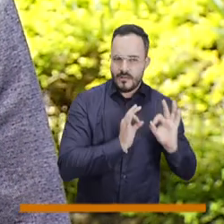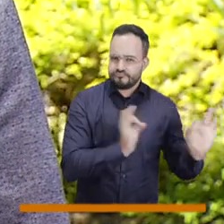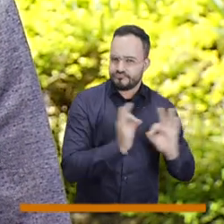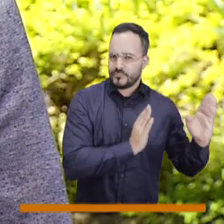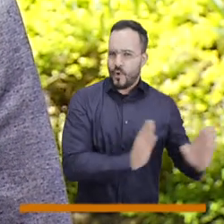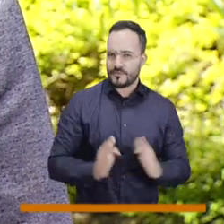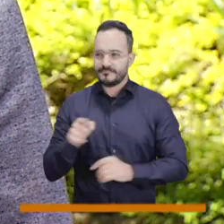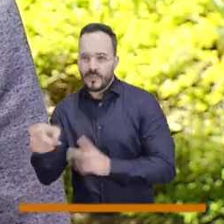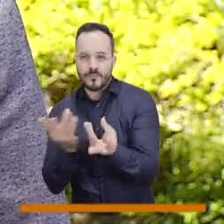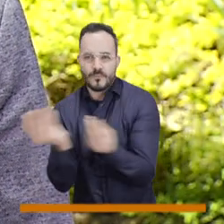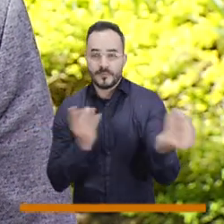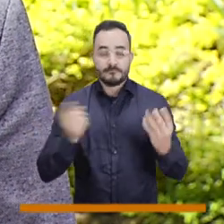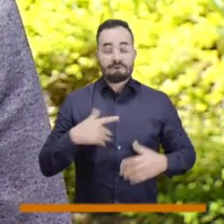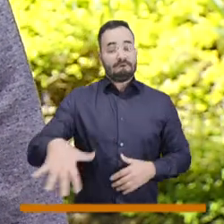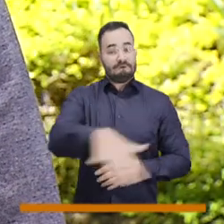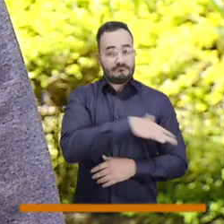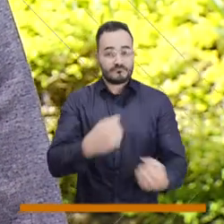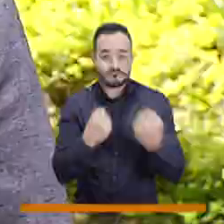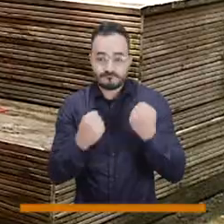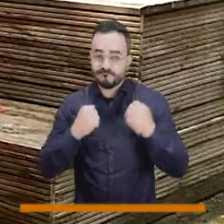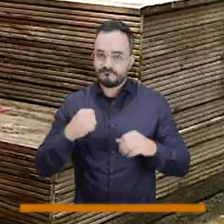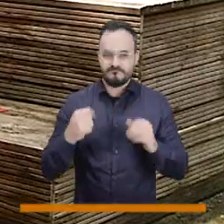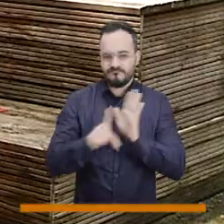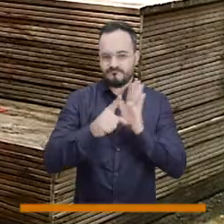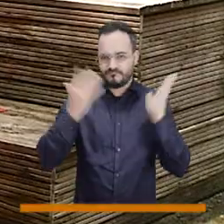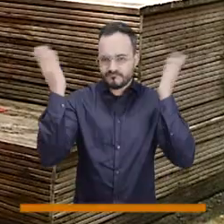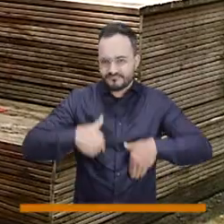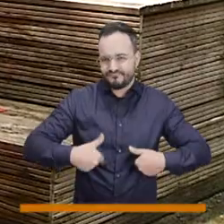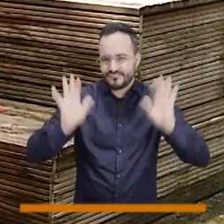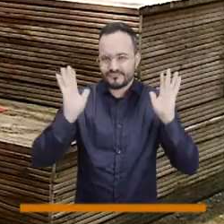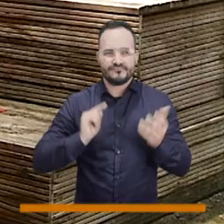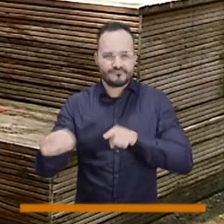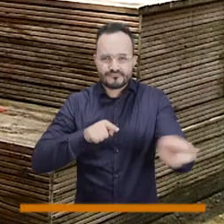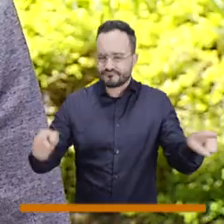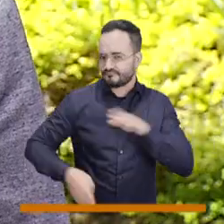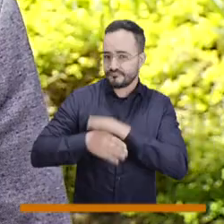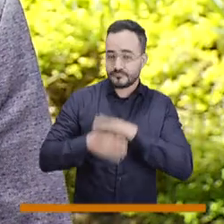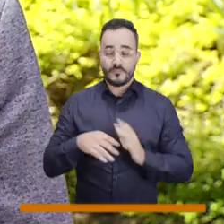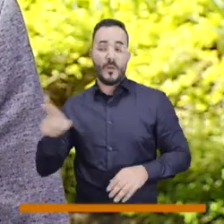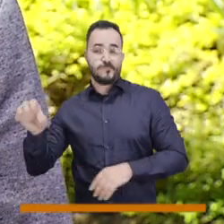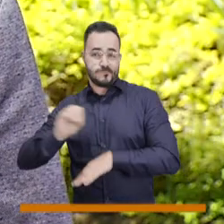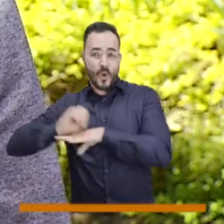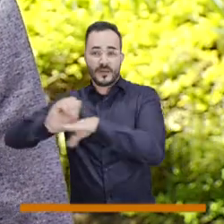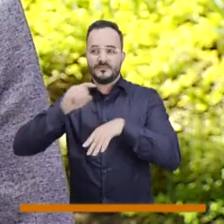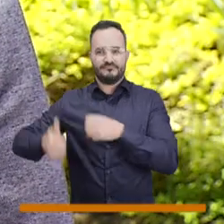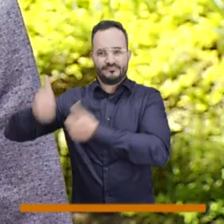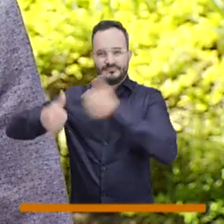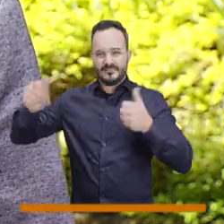asociación, de organización y de dinamización del crimen. Las fuerzas del orden, los organismos de seguridad y justicia no han sido